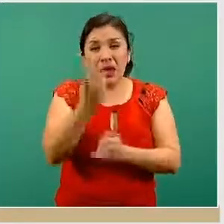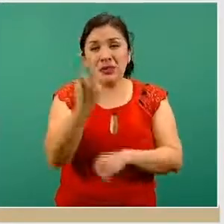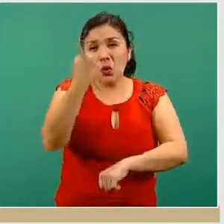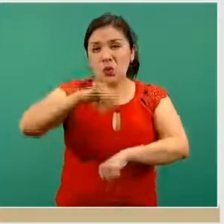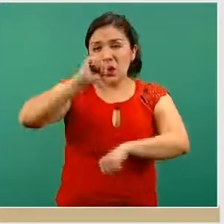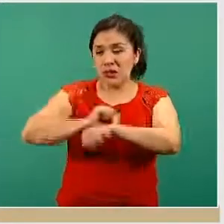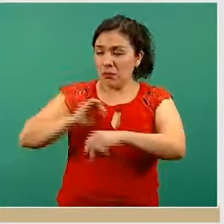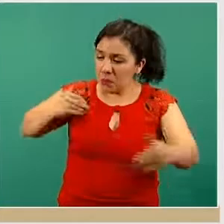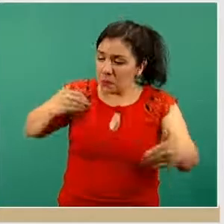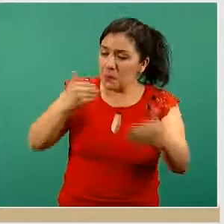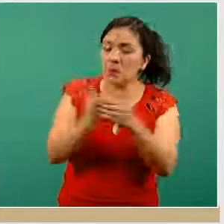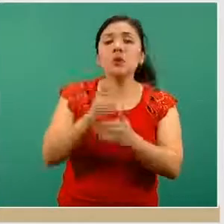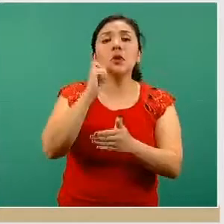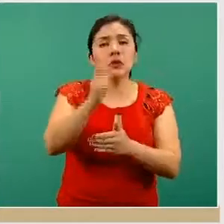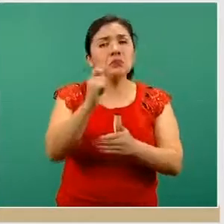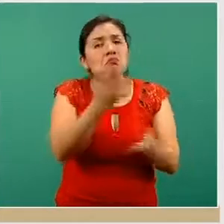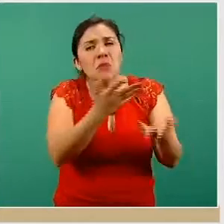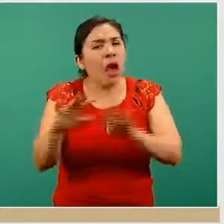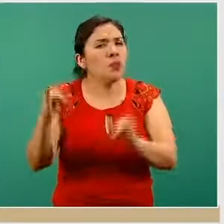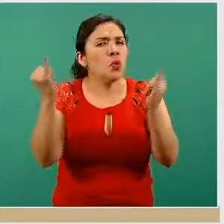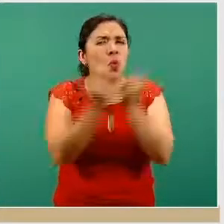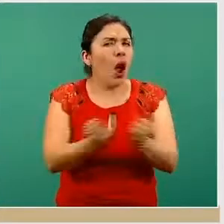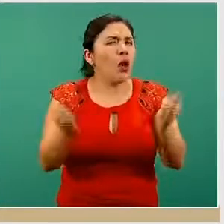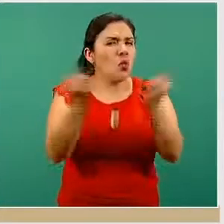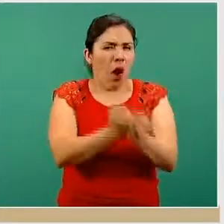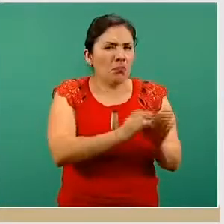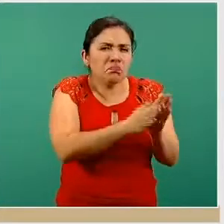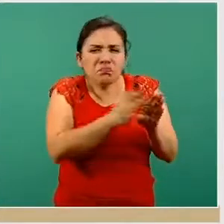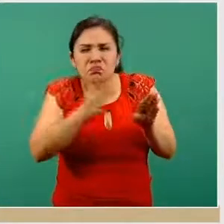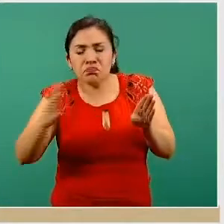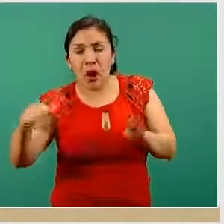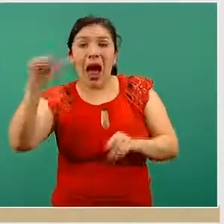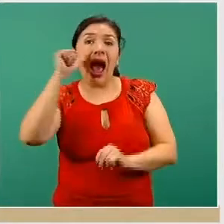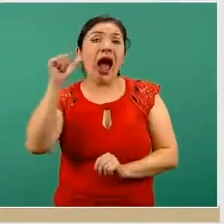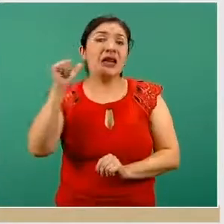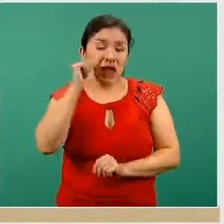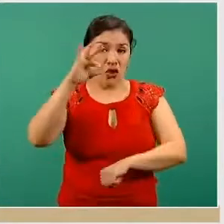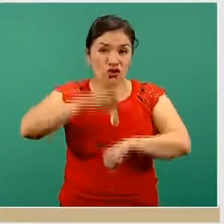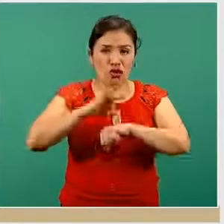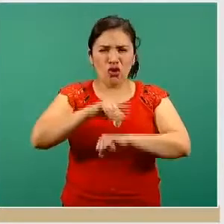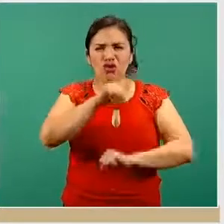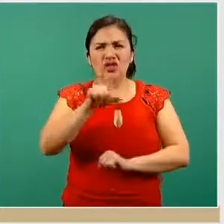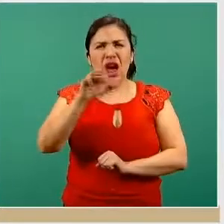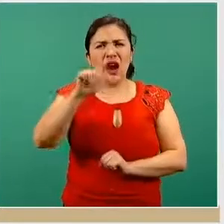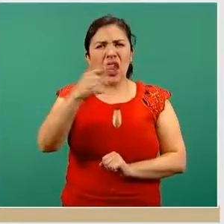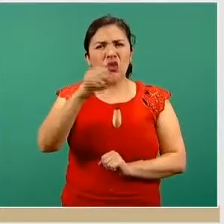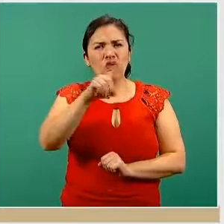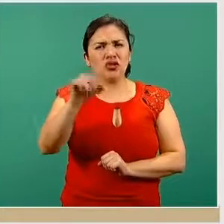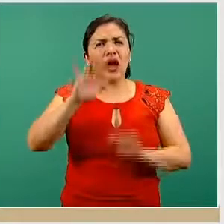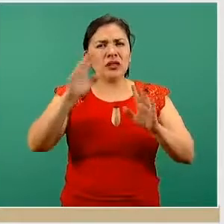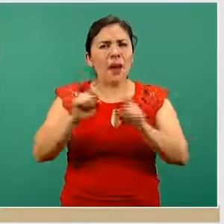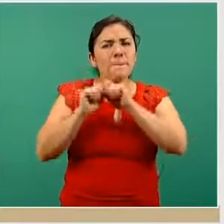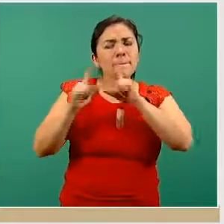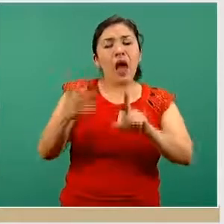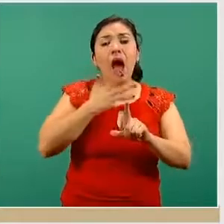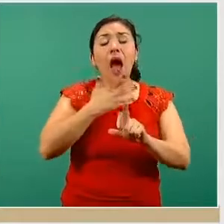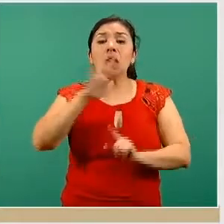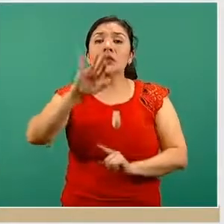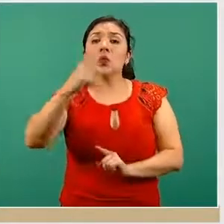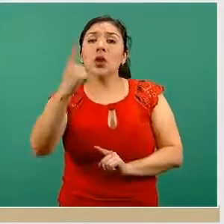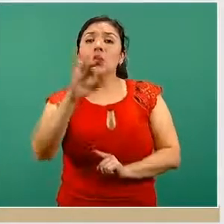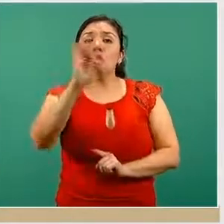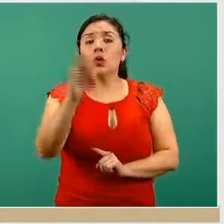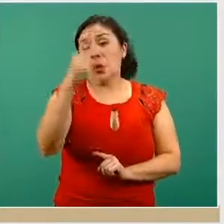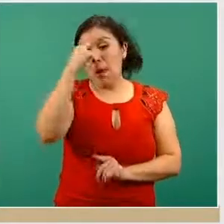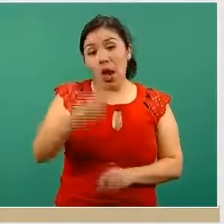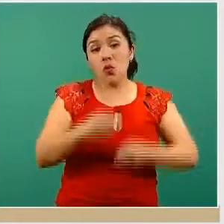última semana se mantuvo más o menos en este porcentaje. El día de ayer el doctor Zaragoza presentaba que se encontraba con un 51%